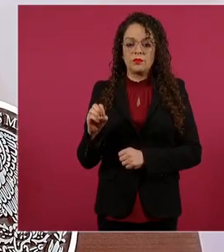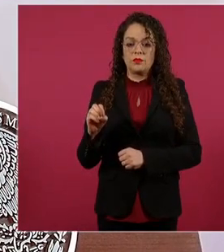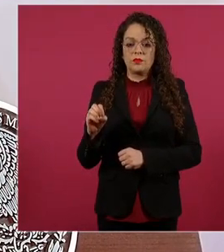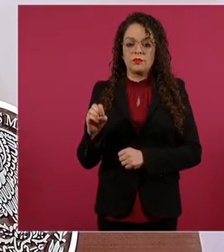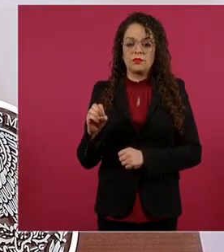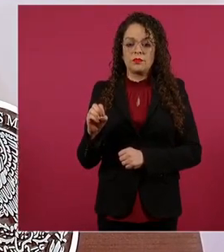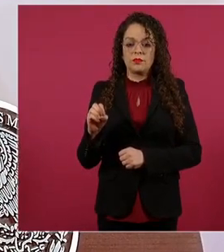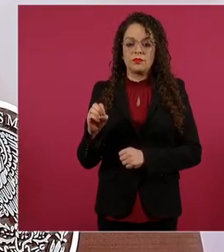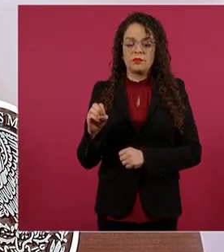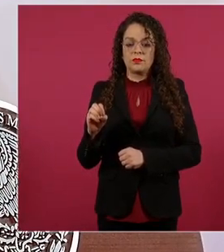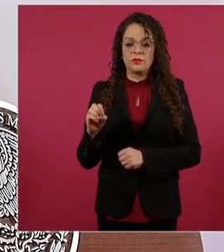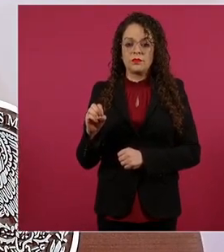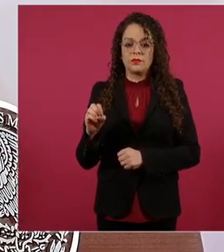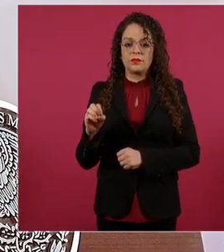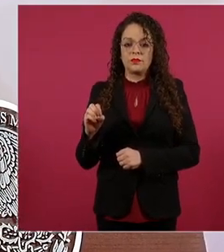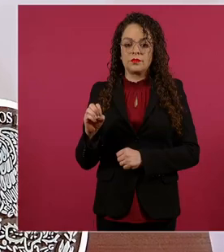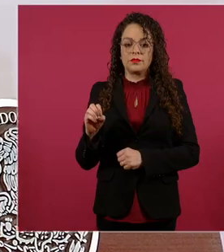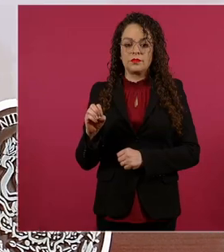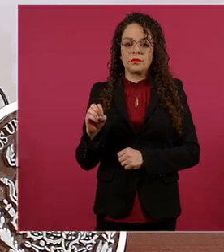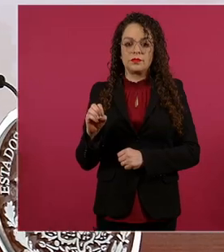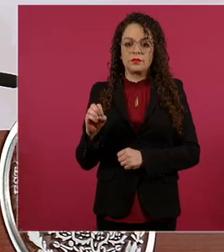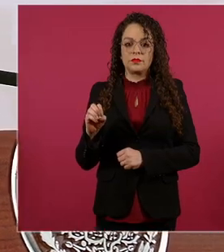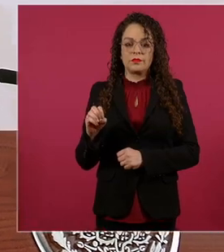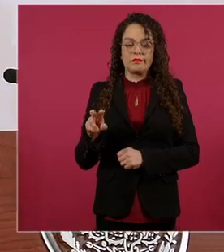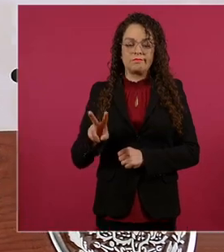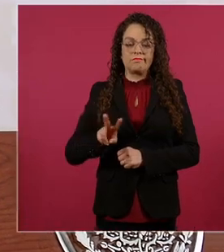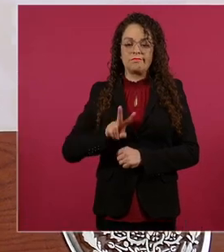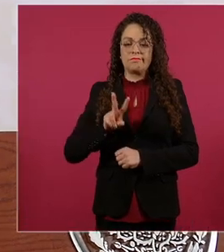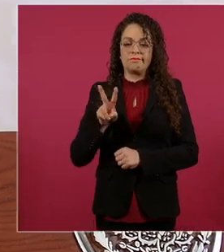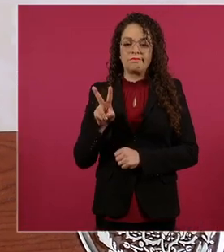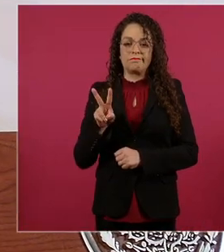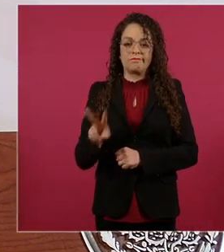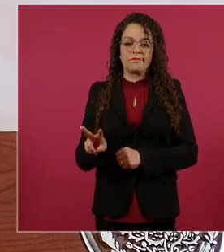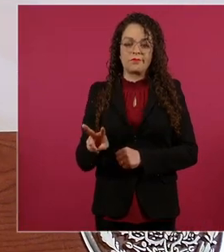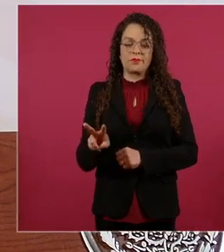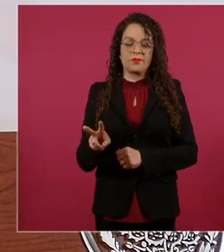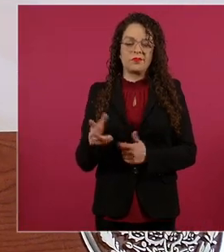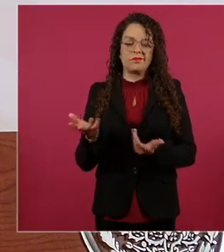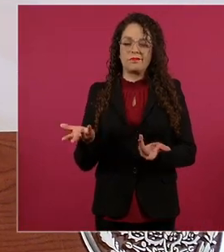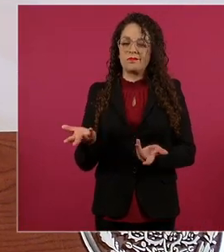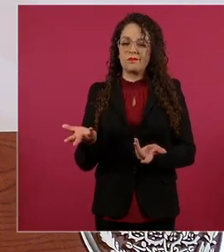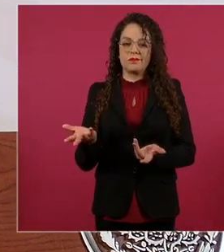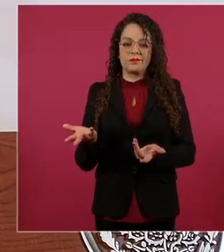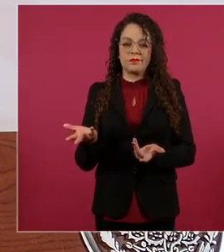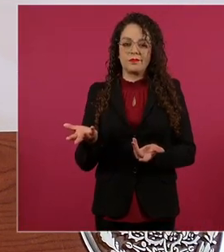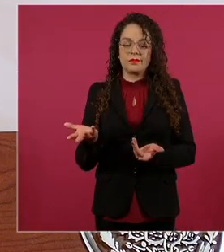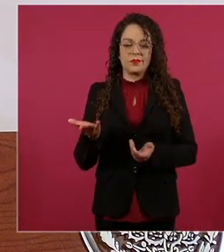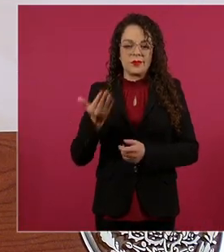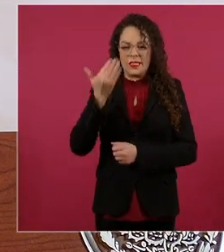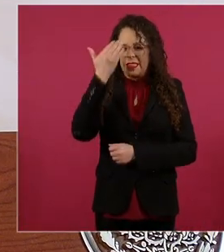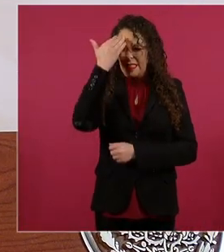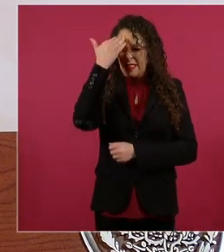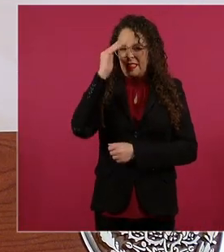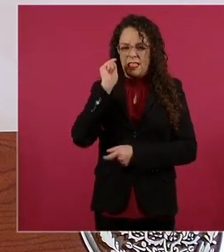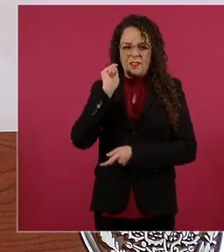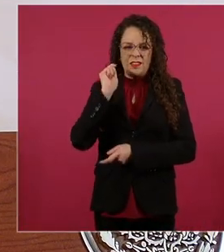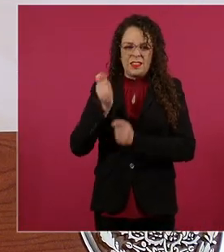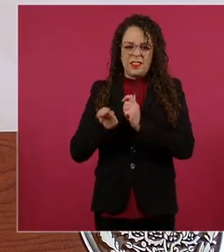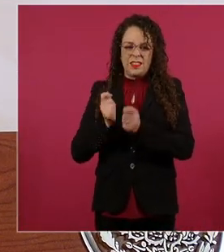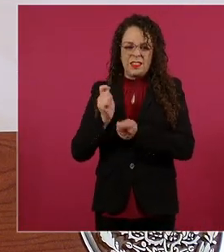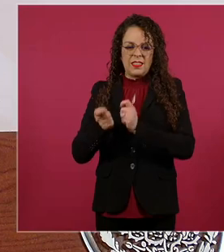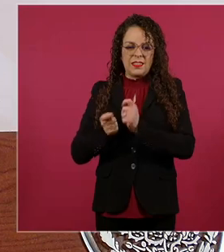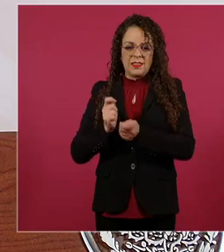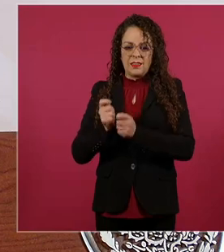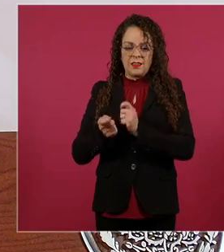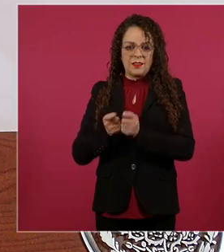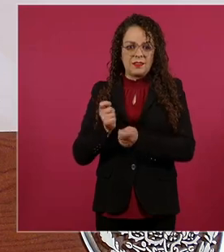Mucha experiencia Es parte de la historia de este